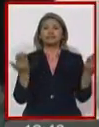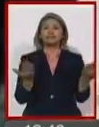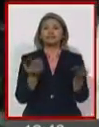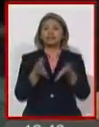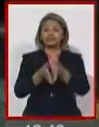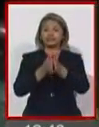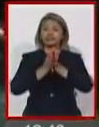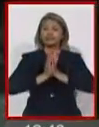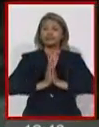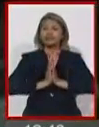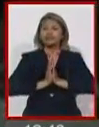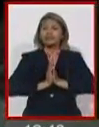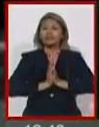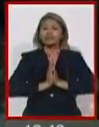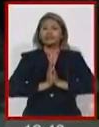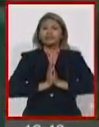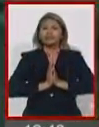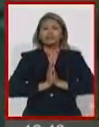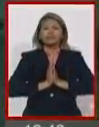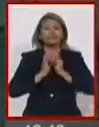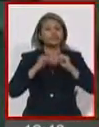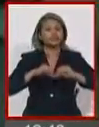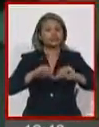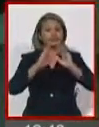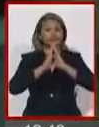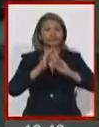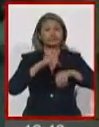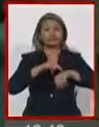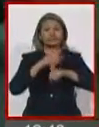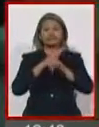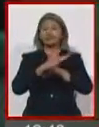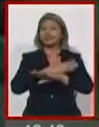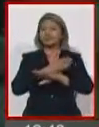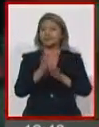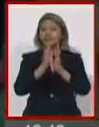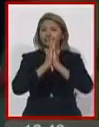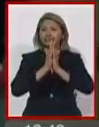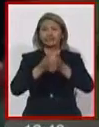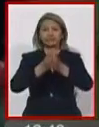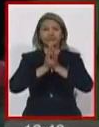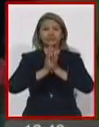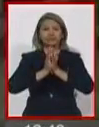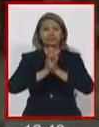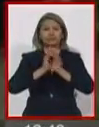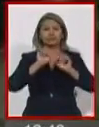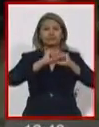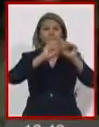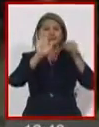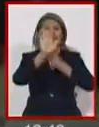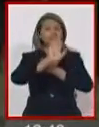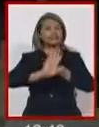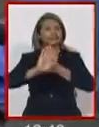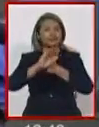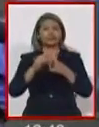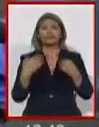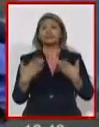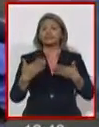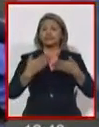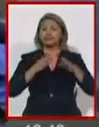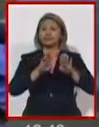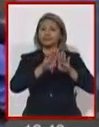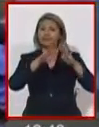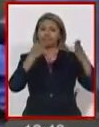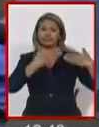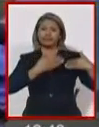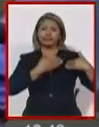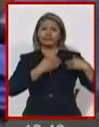vamos a pedirle, vamos a rezar, vamos a hacer una jornada de oración pidiéndole que nos ilumine, que nos proteja y que le abra el